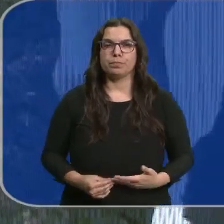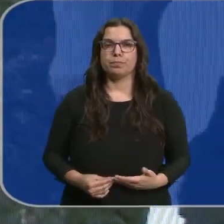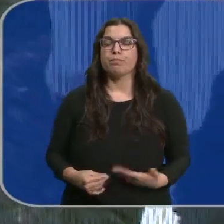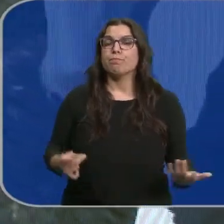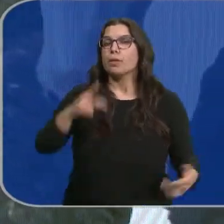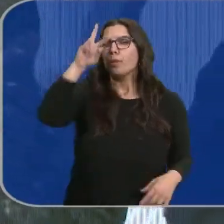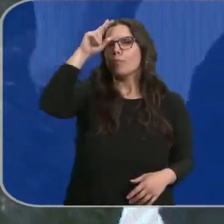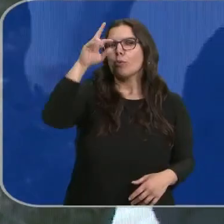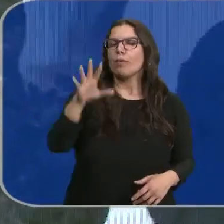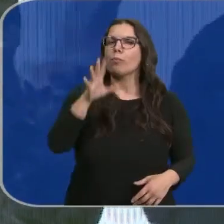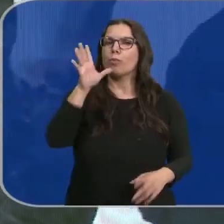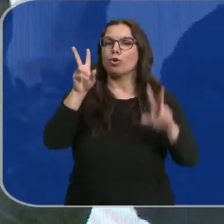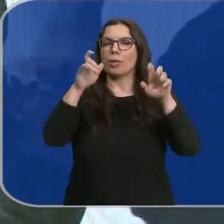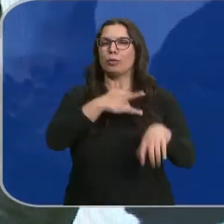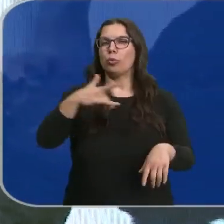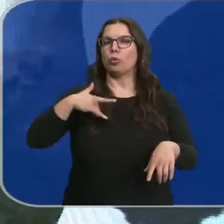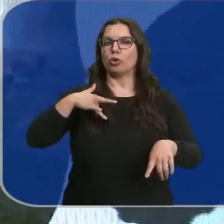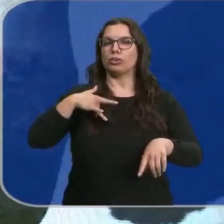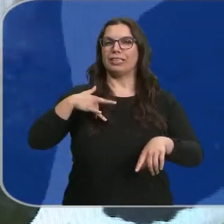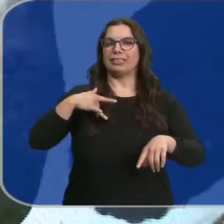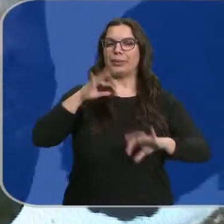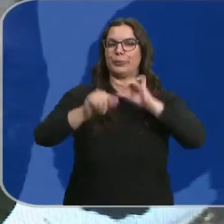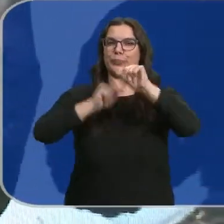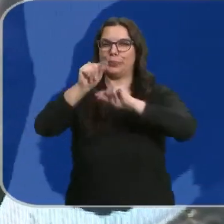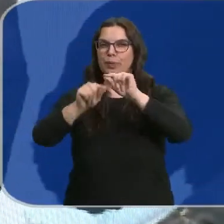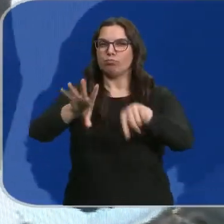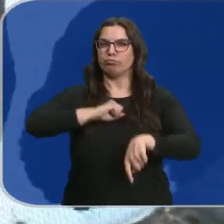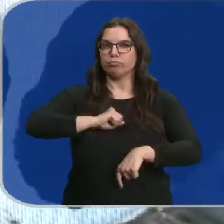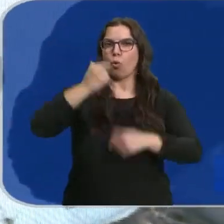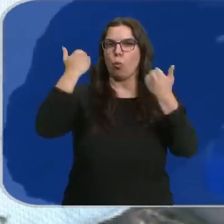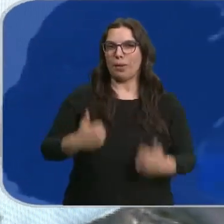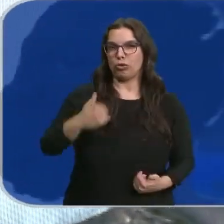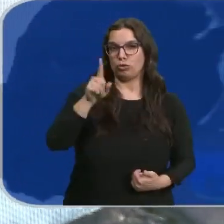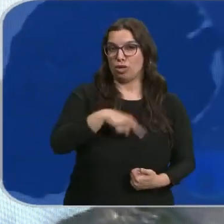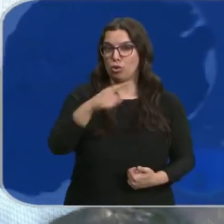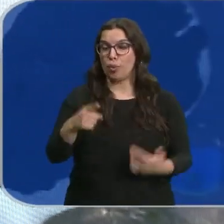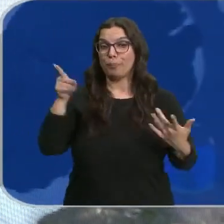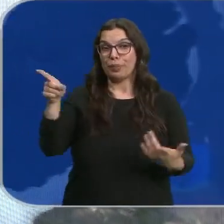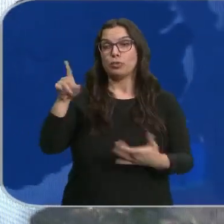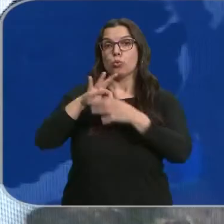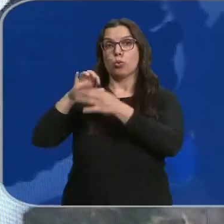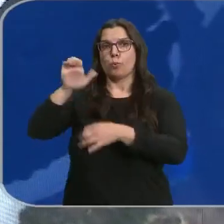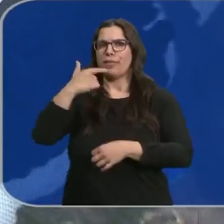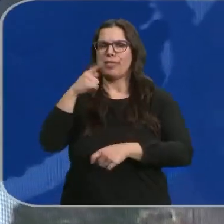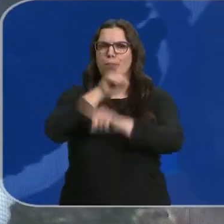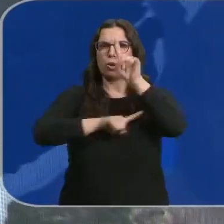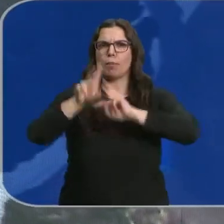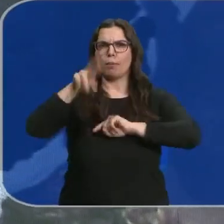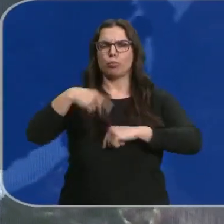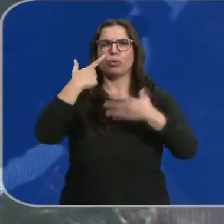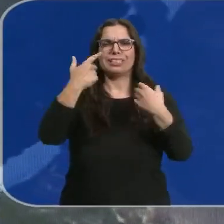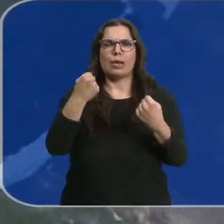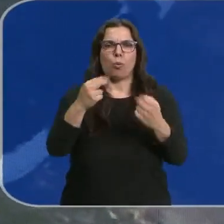Existe una preocupación por la transmisión de la tuberculosis bovina al ser humano. Ese extremo constituye, según la Unión Europea, un problema de salud pública, pero